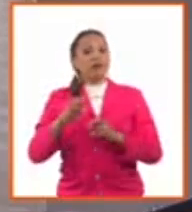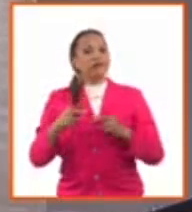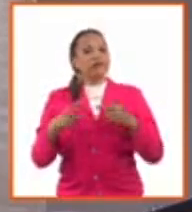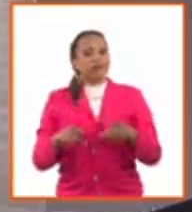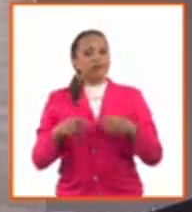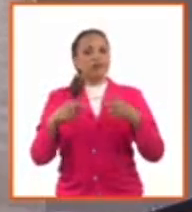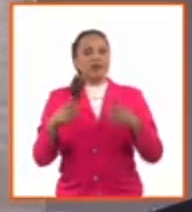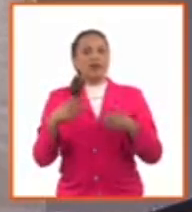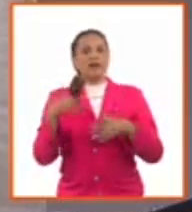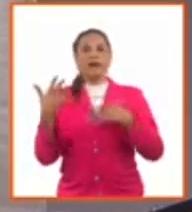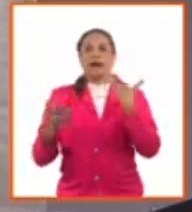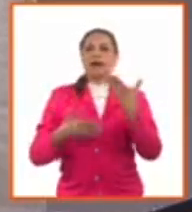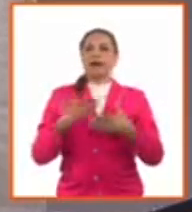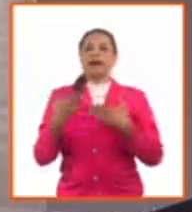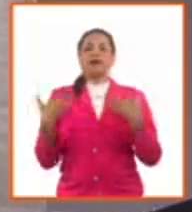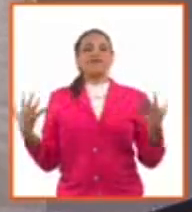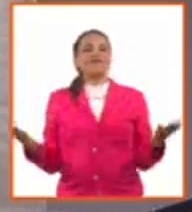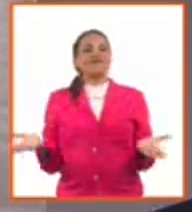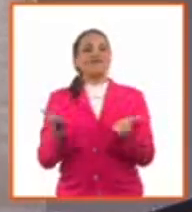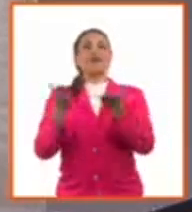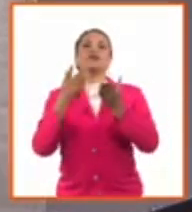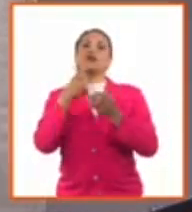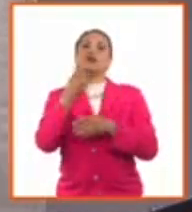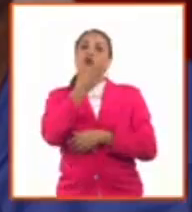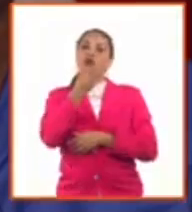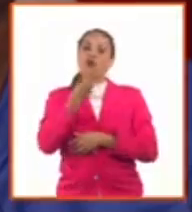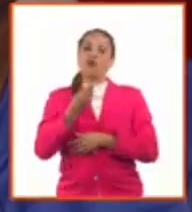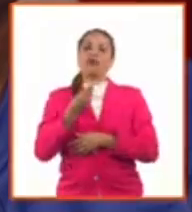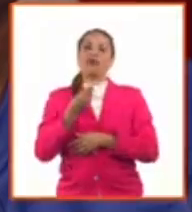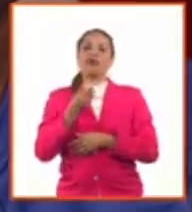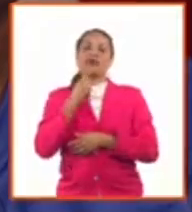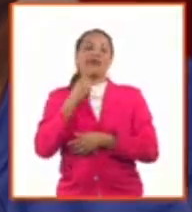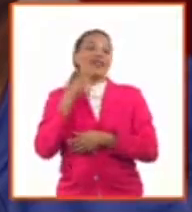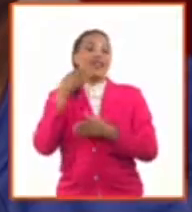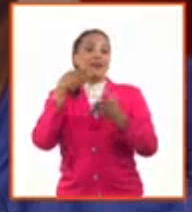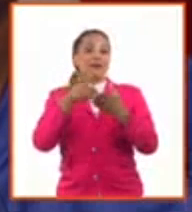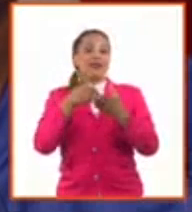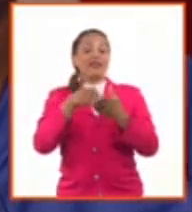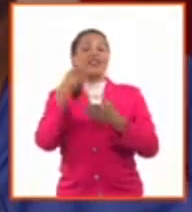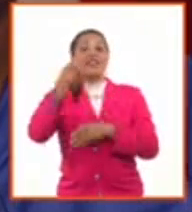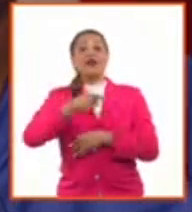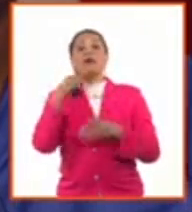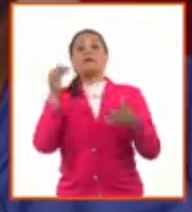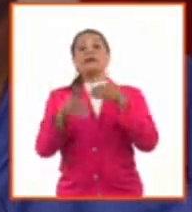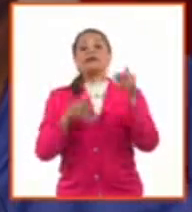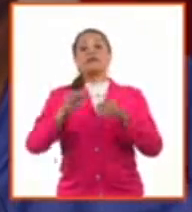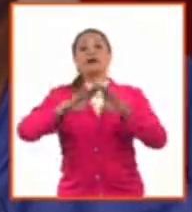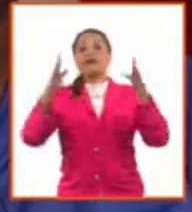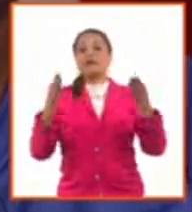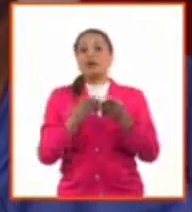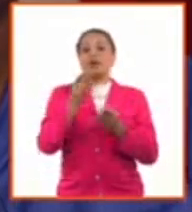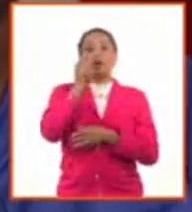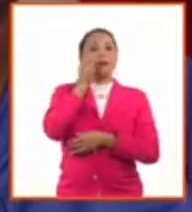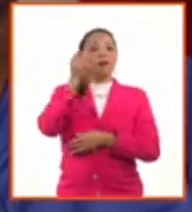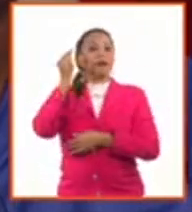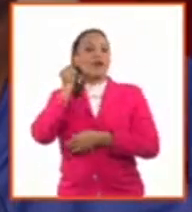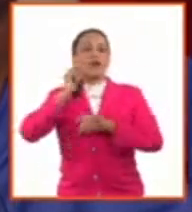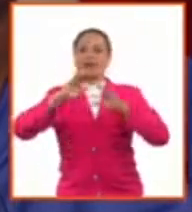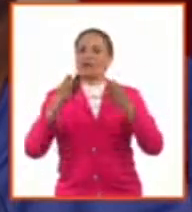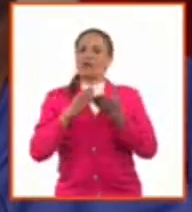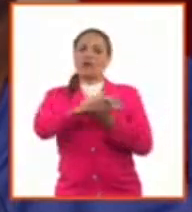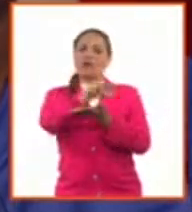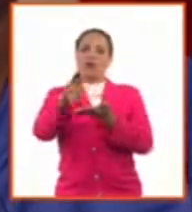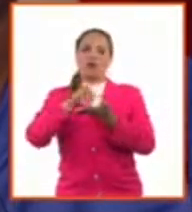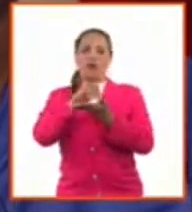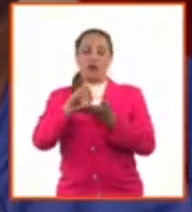hemos insistido, para articular a la masa estudiantil toda, porque la meta tiene que ser la participación de todas y todos en todos